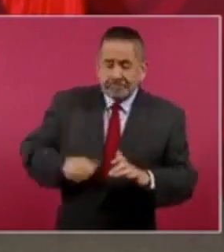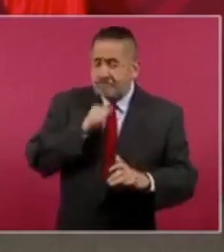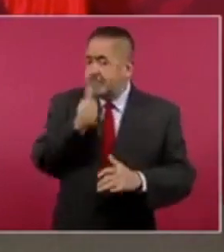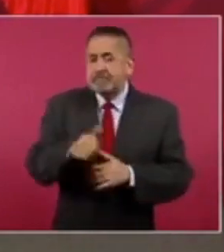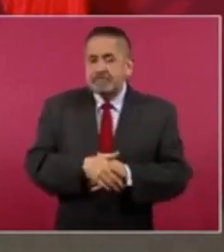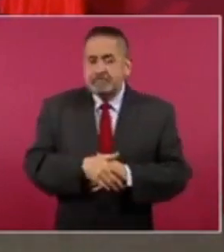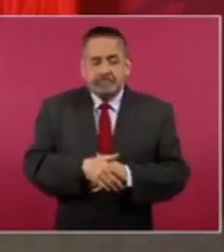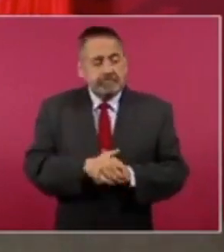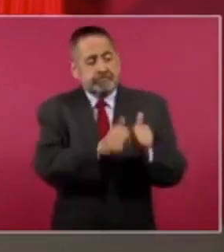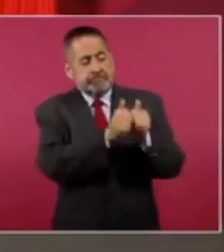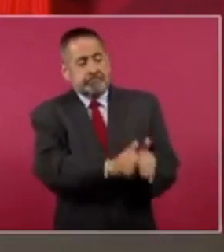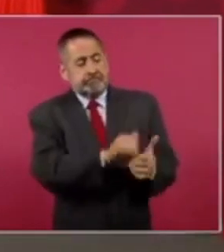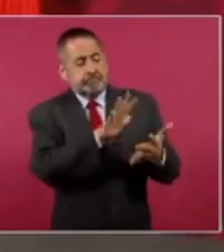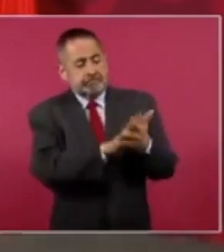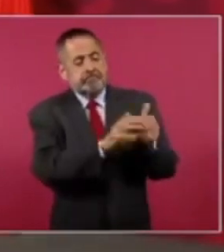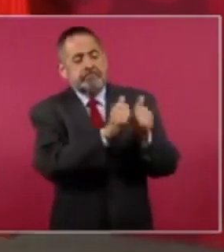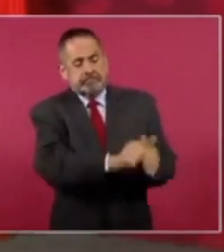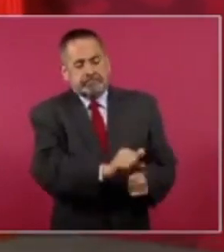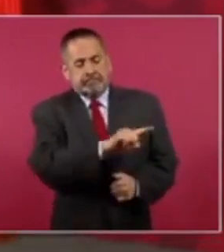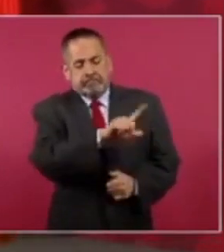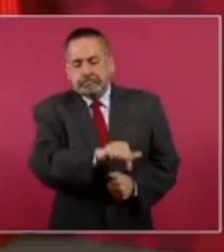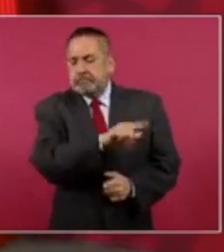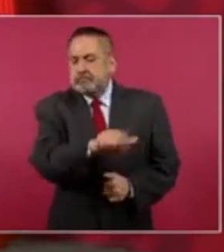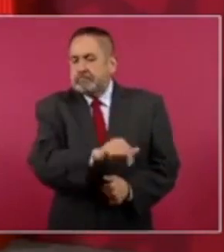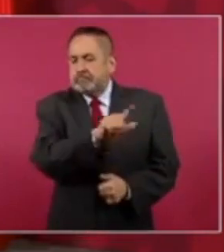sin condena.